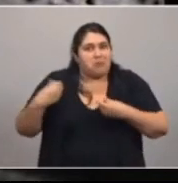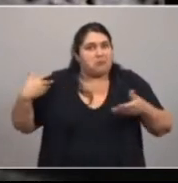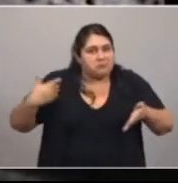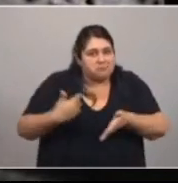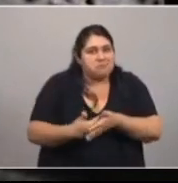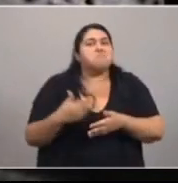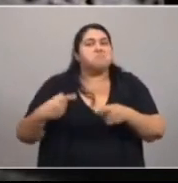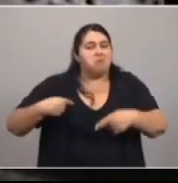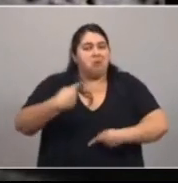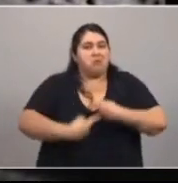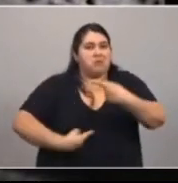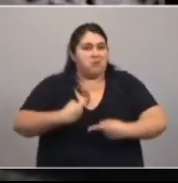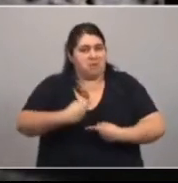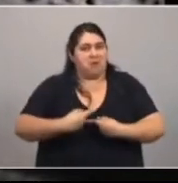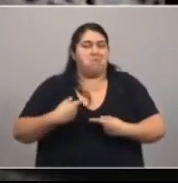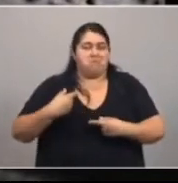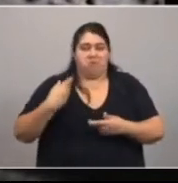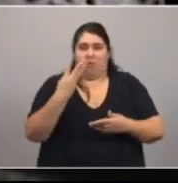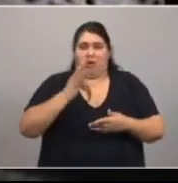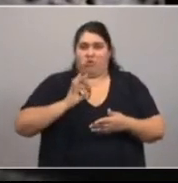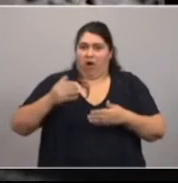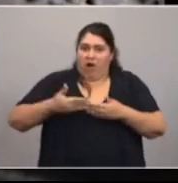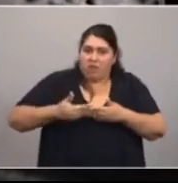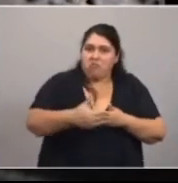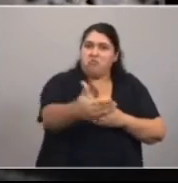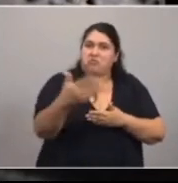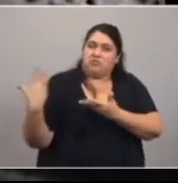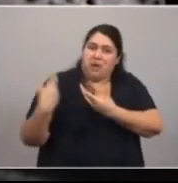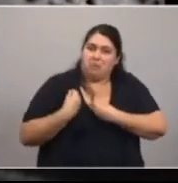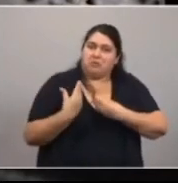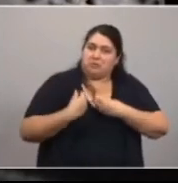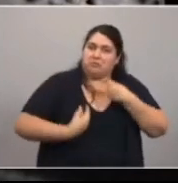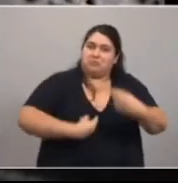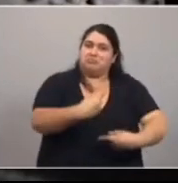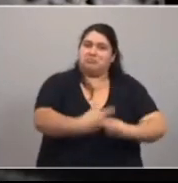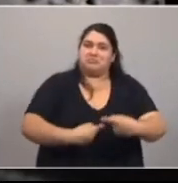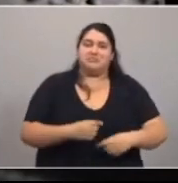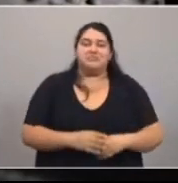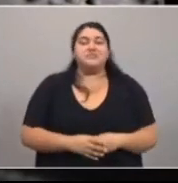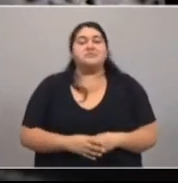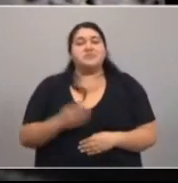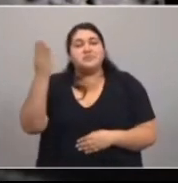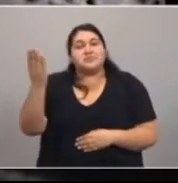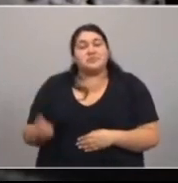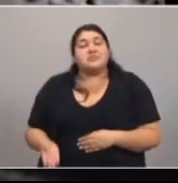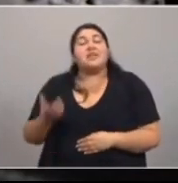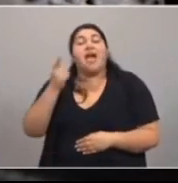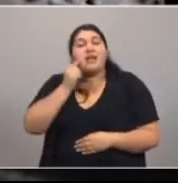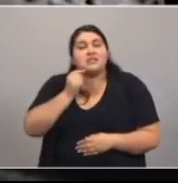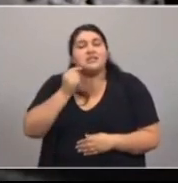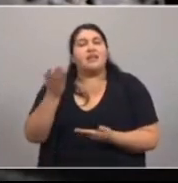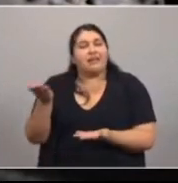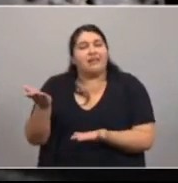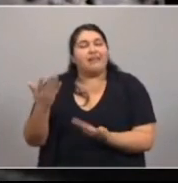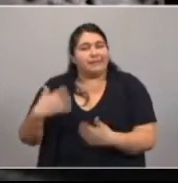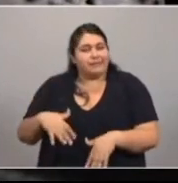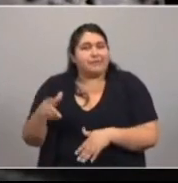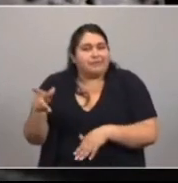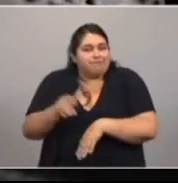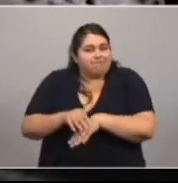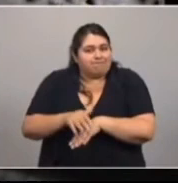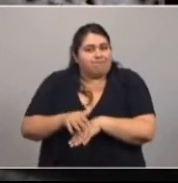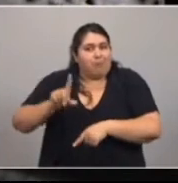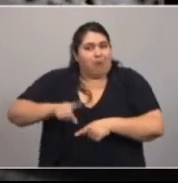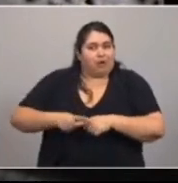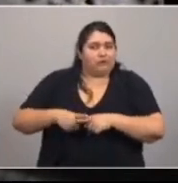que vienen por delante. Axel es un dirigente político muy tenaz y los vecinos los ven